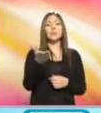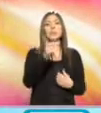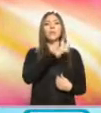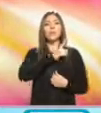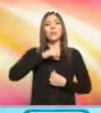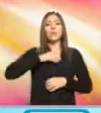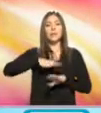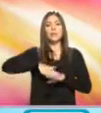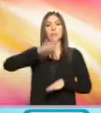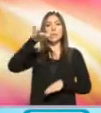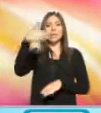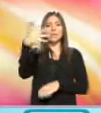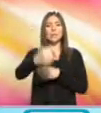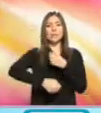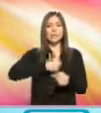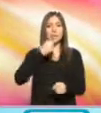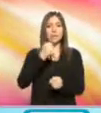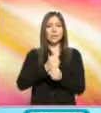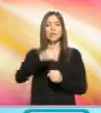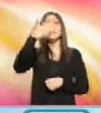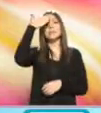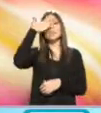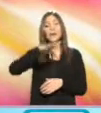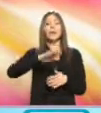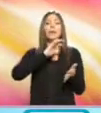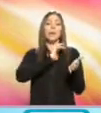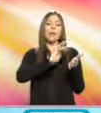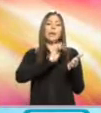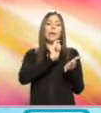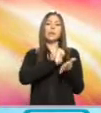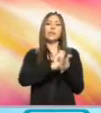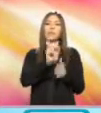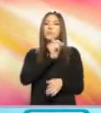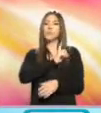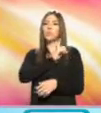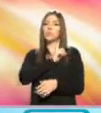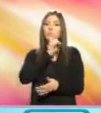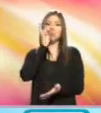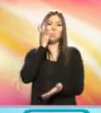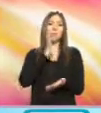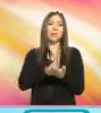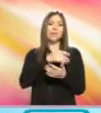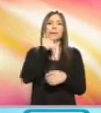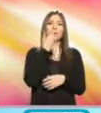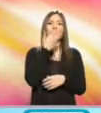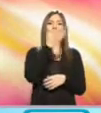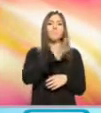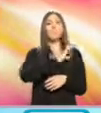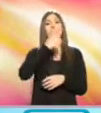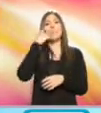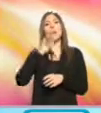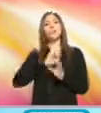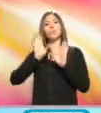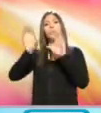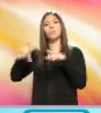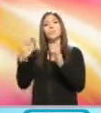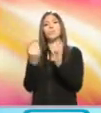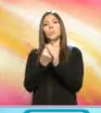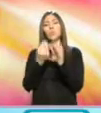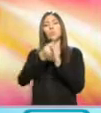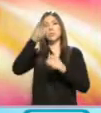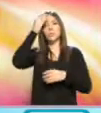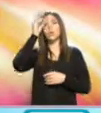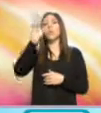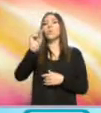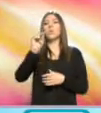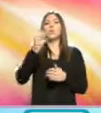sean mayores de 15 años y que sepan leer y escribir. Eso es todo lo que les pedimos. Nada más, es maravilloso. Sí, nada más, no les Increíble. pedimos